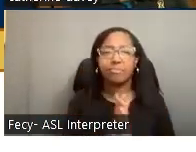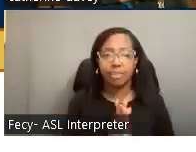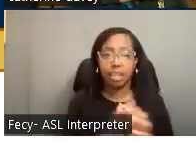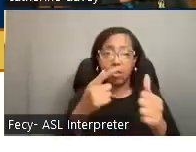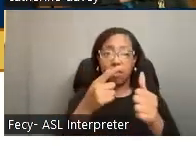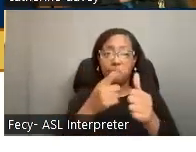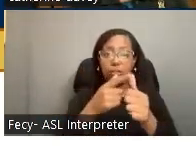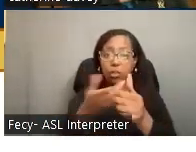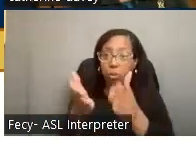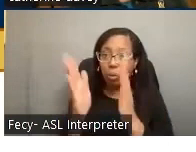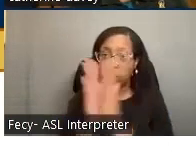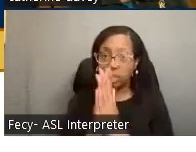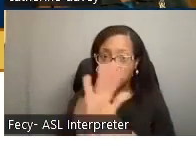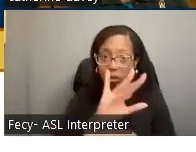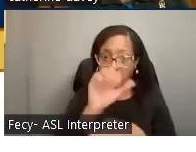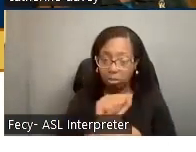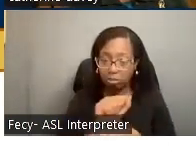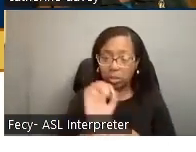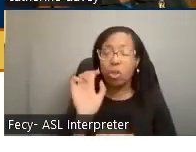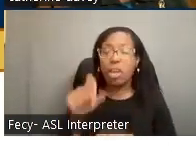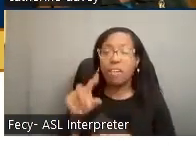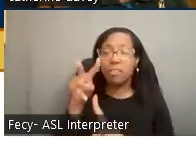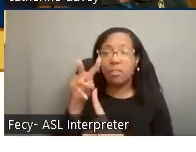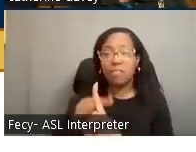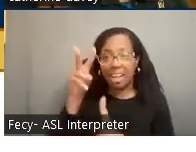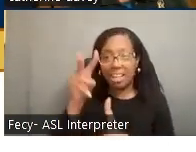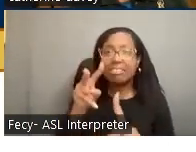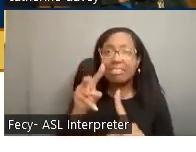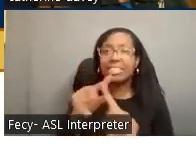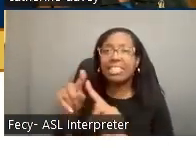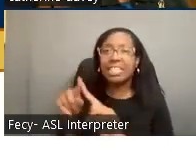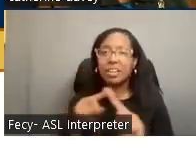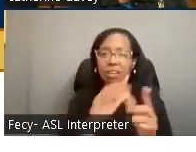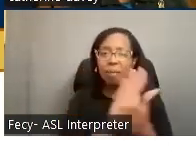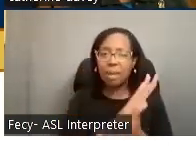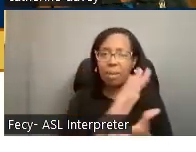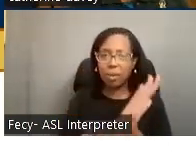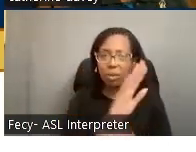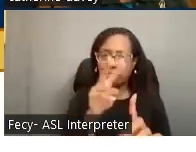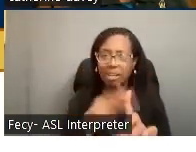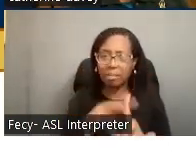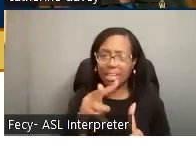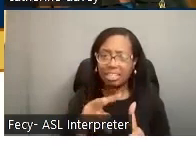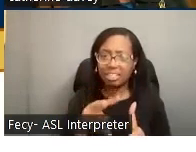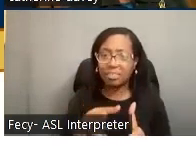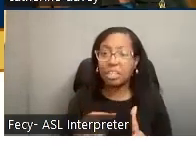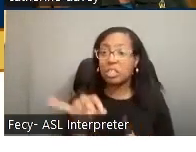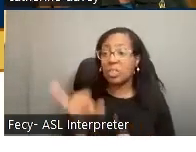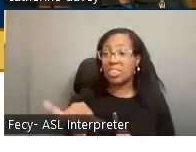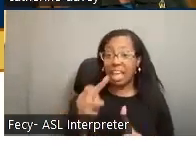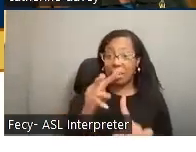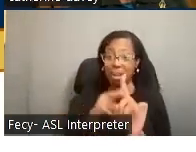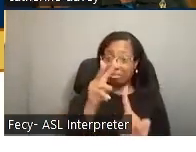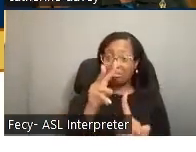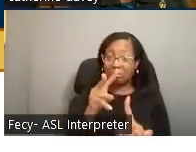¿cómo luce el proceso? Tienen que hacer una petición para una cita y otros documentos legales que tienen que entregar, incluyendo una aplicación.